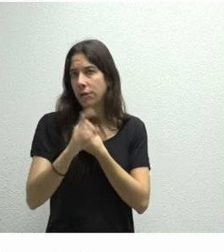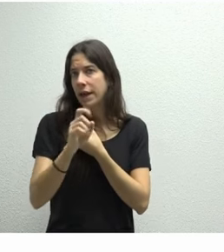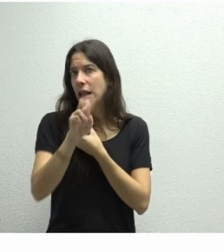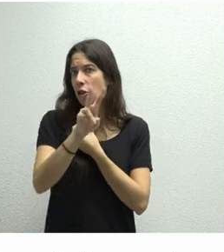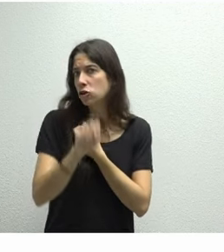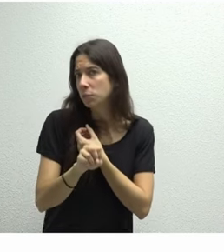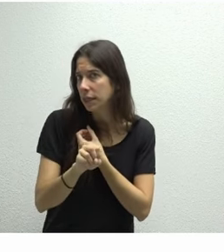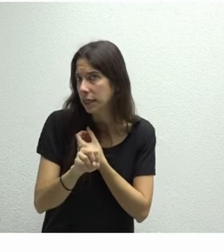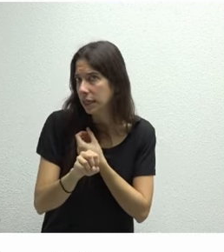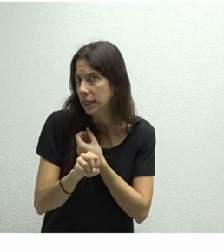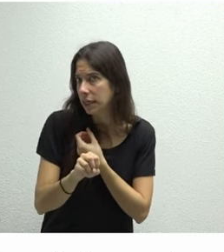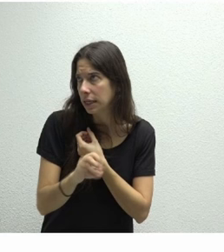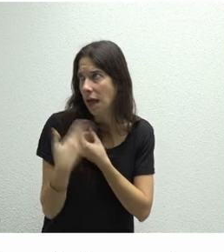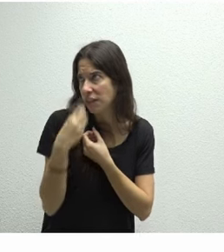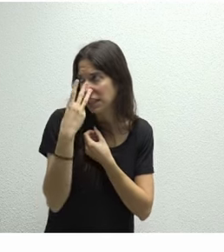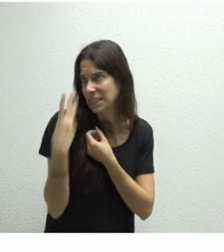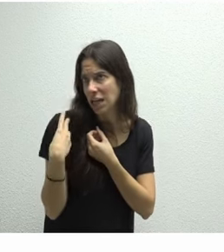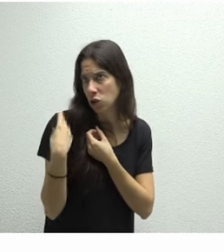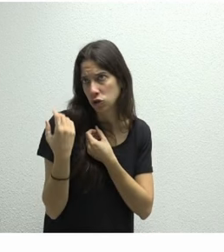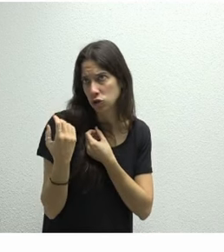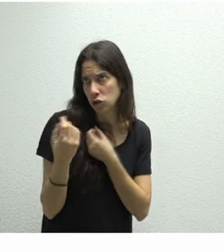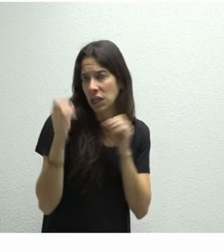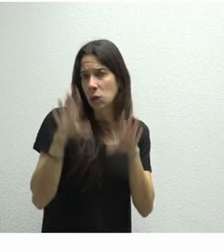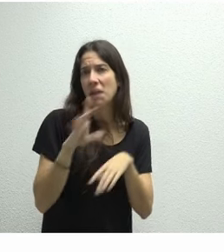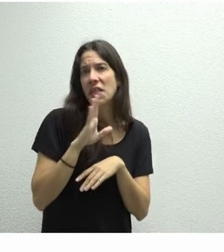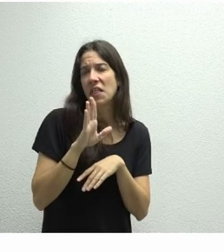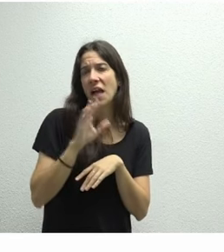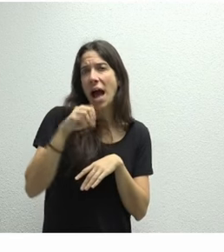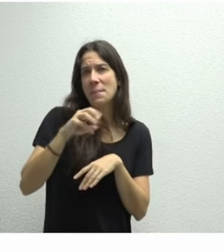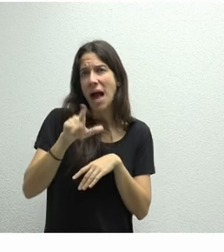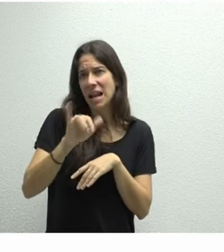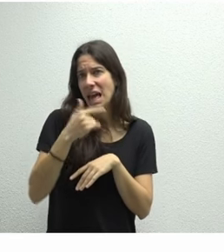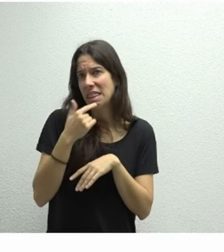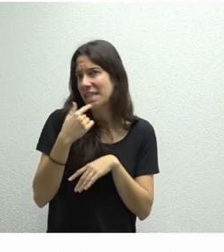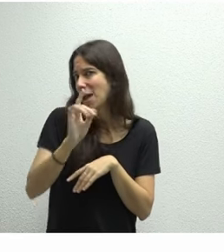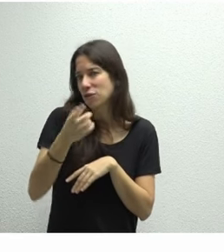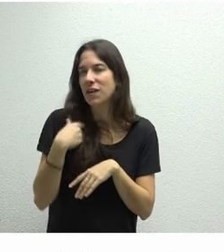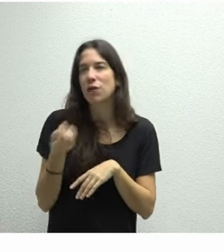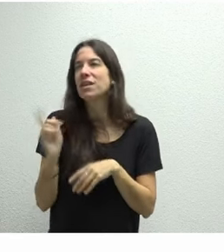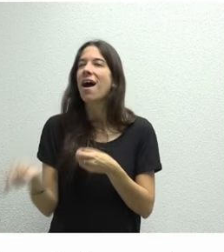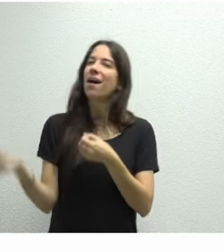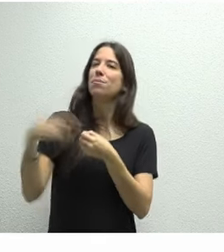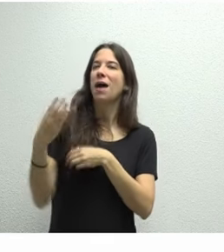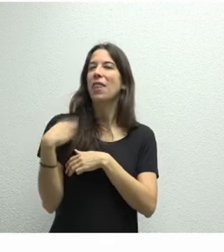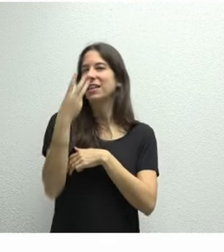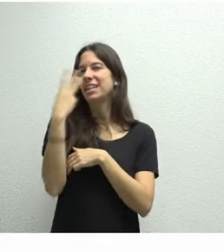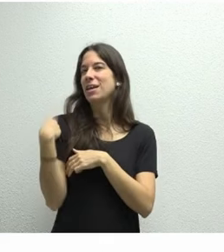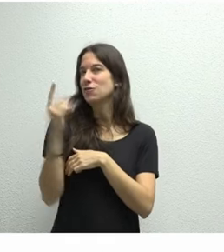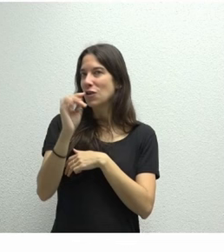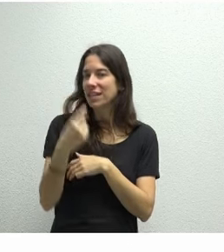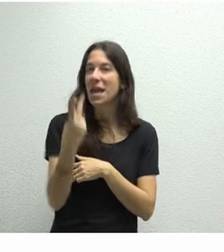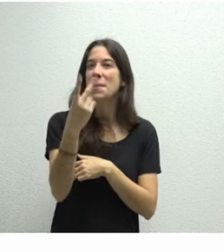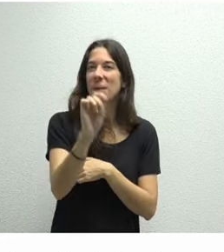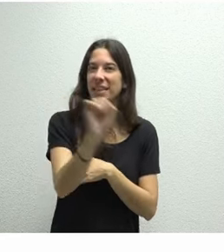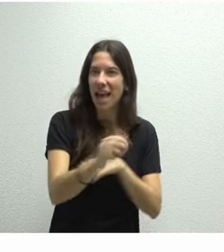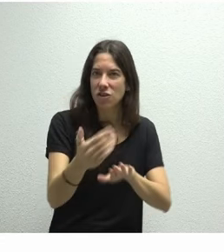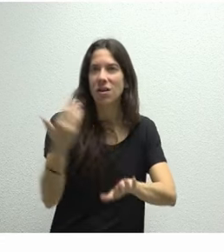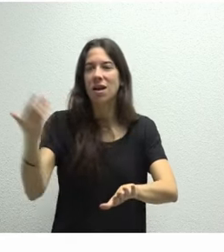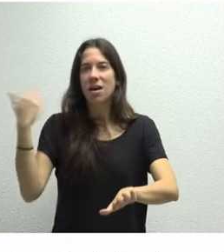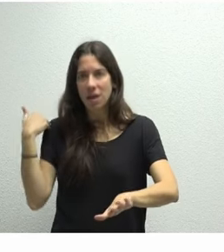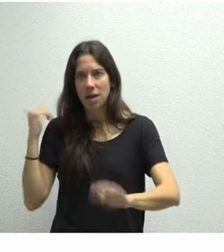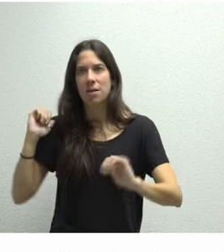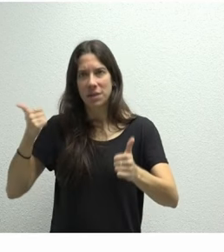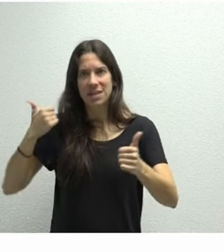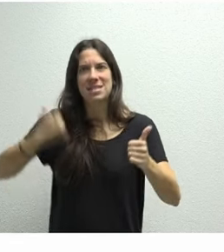2000 hace 3 años como mar decía sino que lleváis 20 años haciéndolo o más incluso no eh diríamos que entre